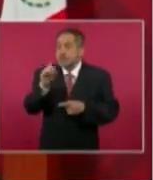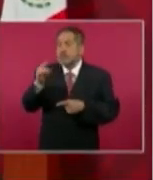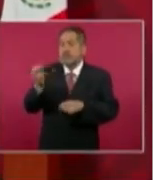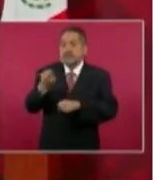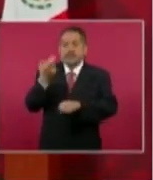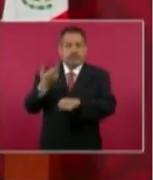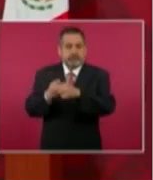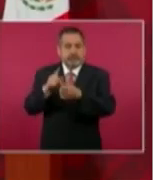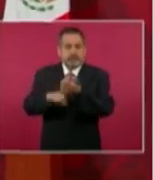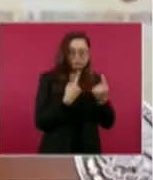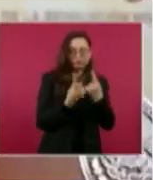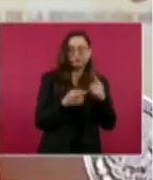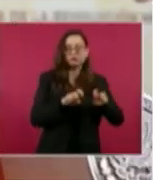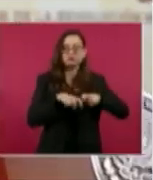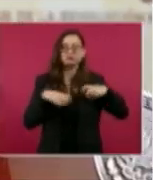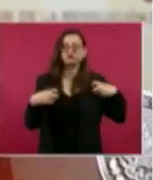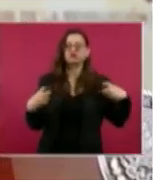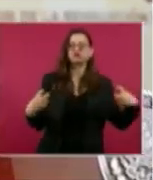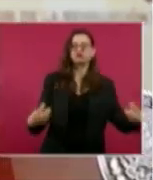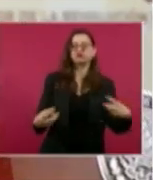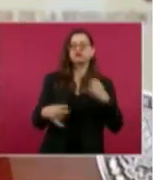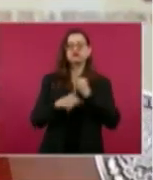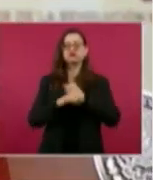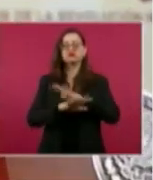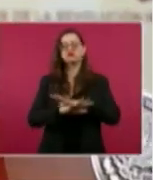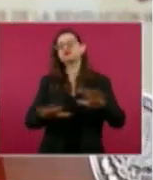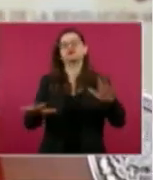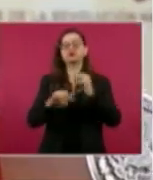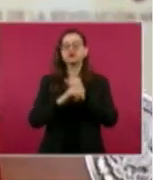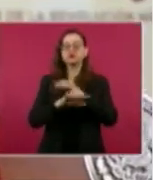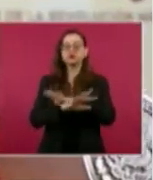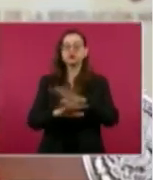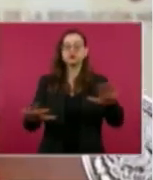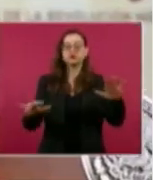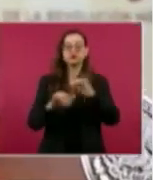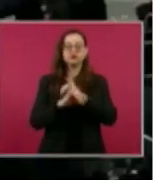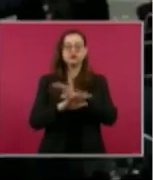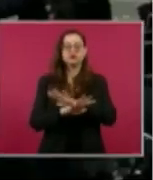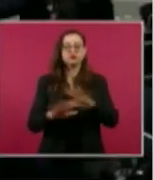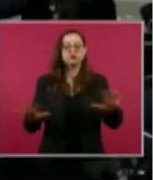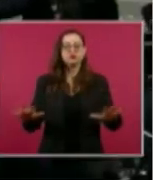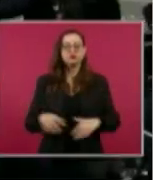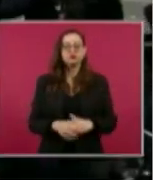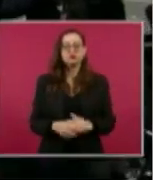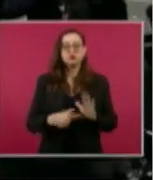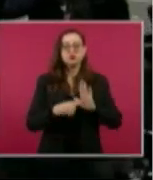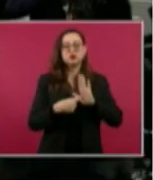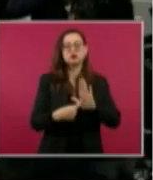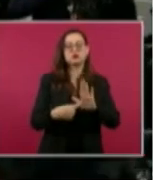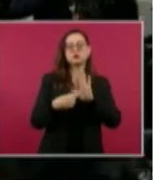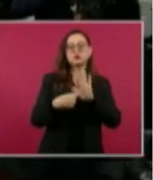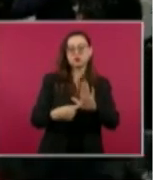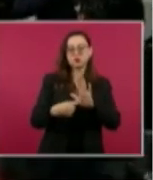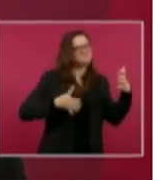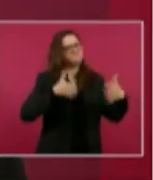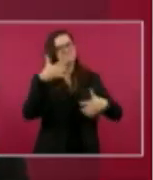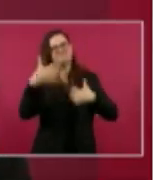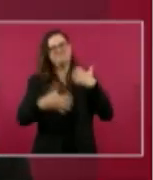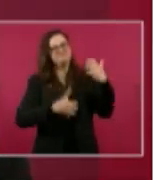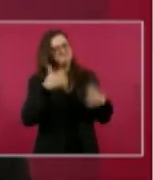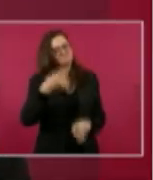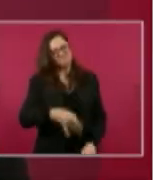Que caray. O sea, López Obrador usa conferencia matutina como Donald Trump usaba el Twitter. Así de fácil. Sí, de